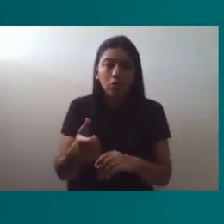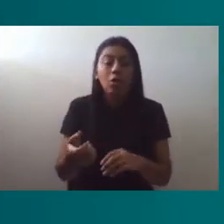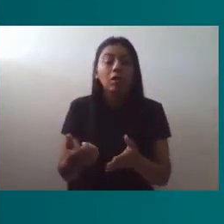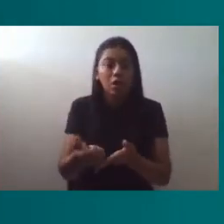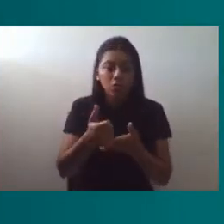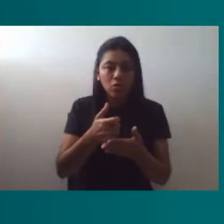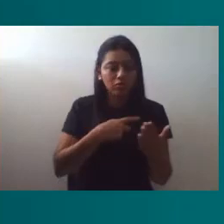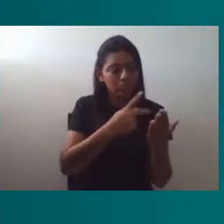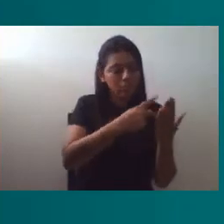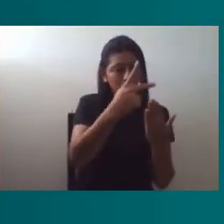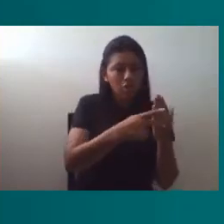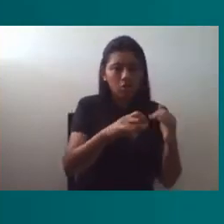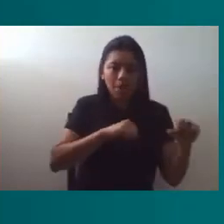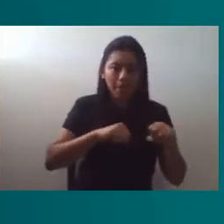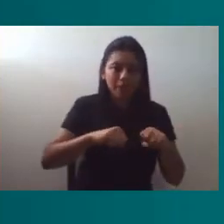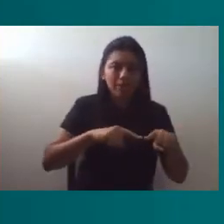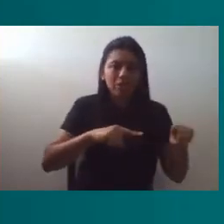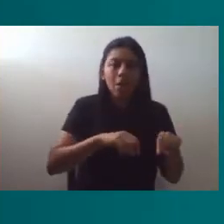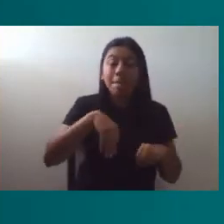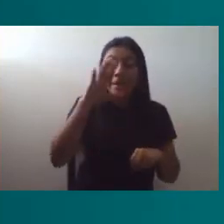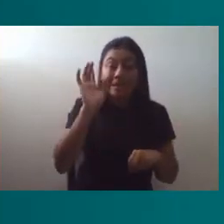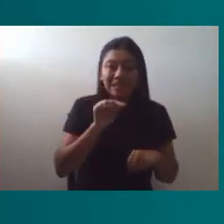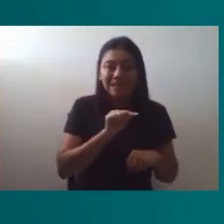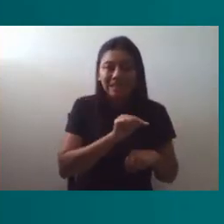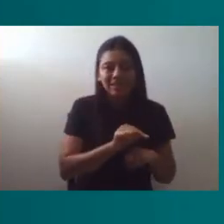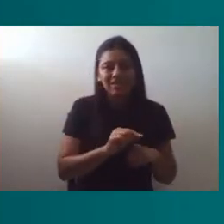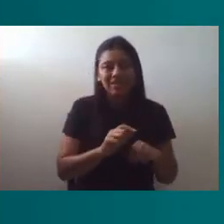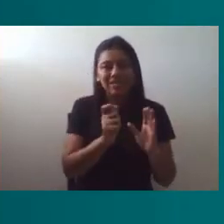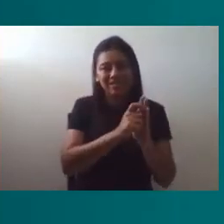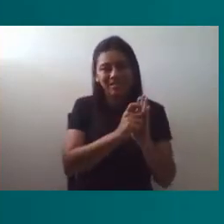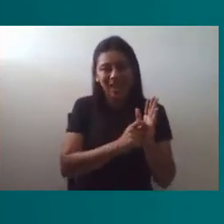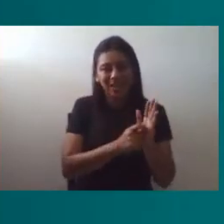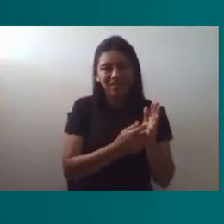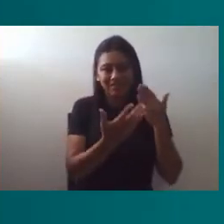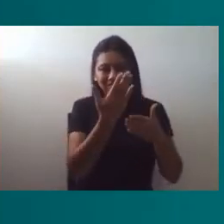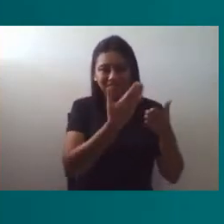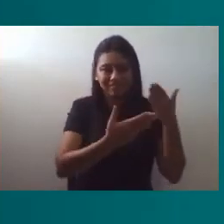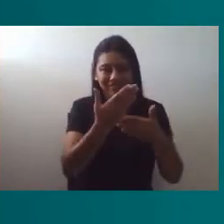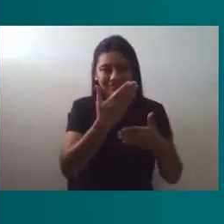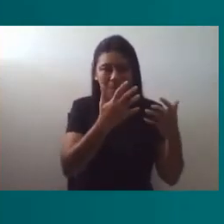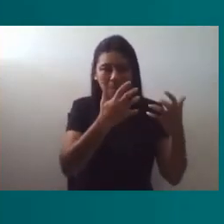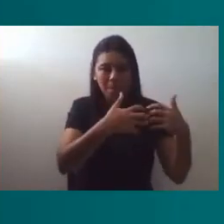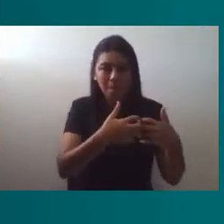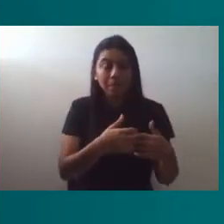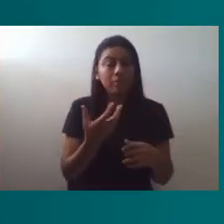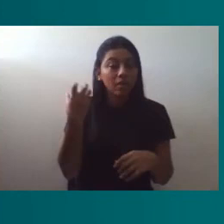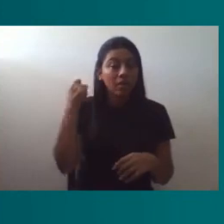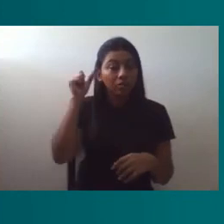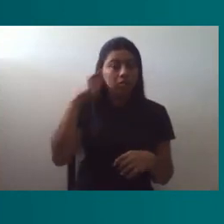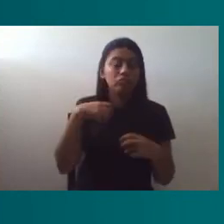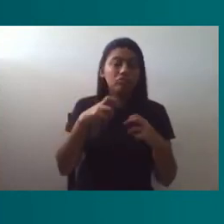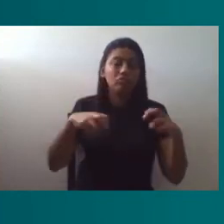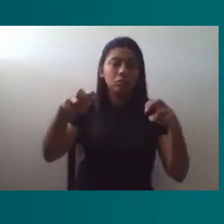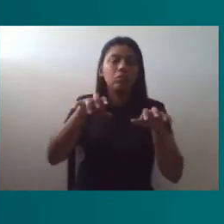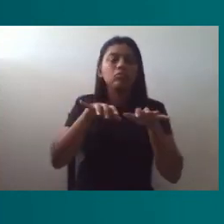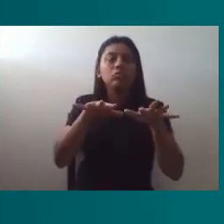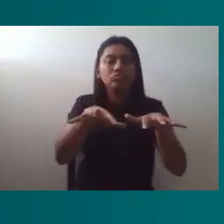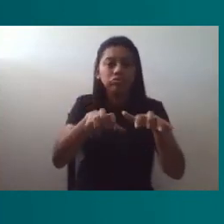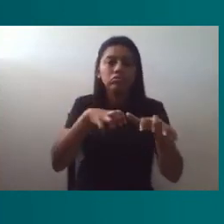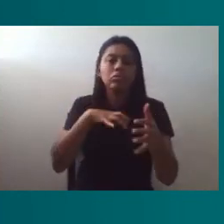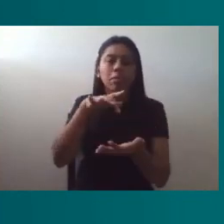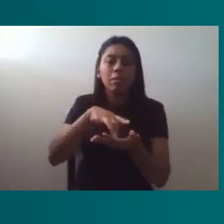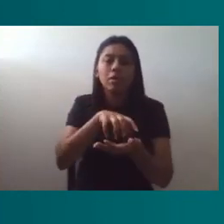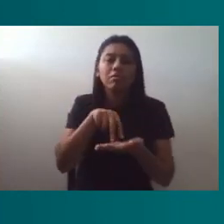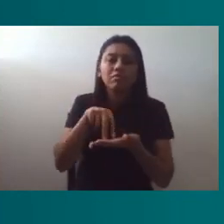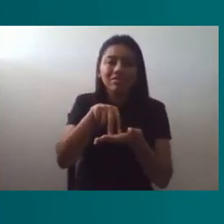en términos de lo que es el procesamiento de datos. Se los digo es porque alguna vez me hacen una pregunta en un congreso y es que si yo creía que la inteligencia artificial iba a reemplazar